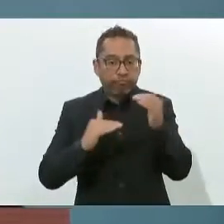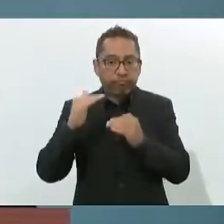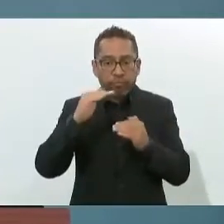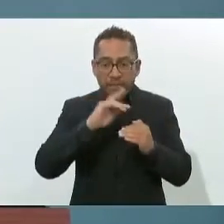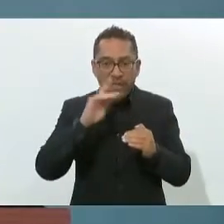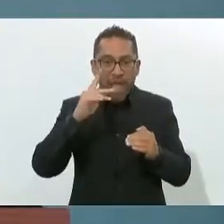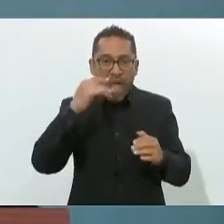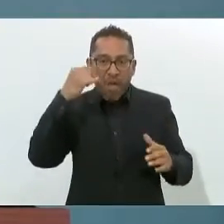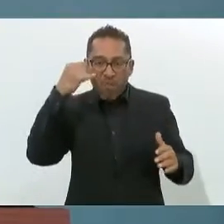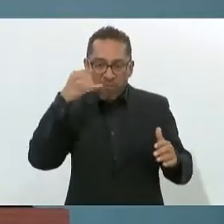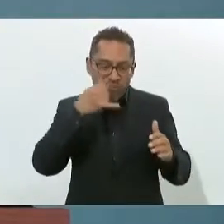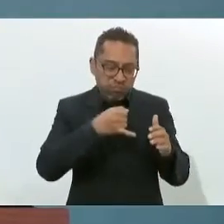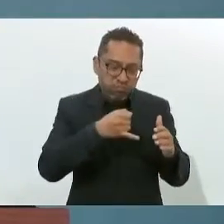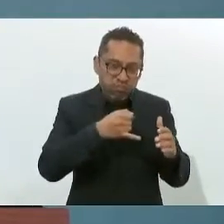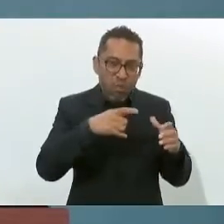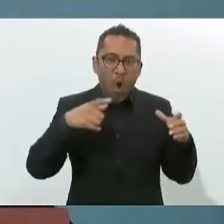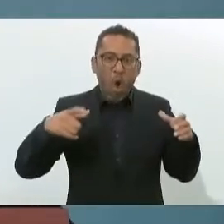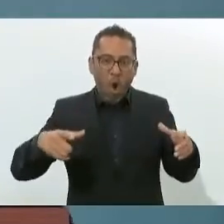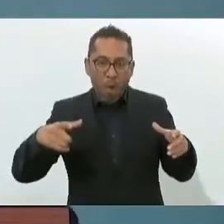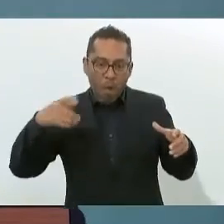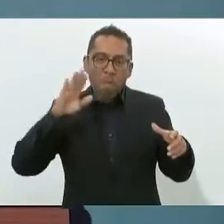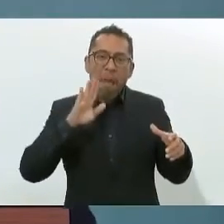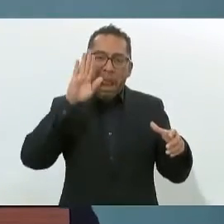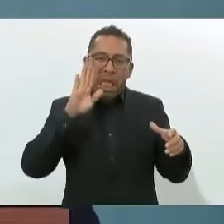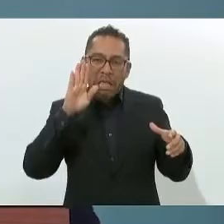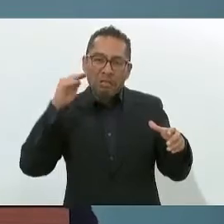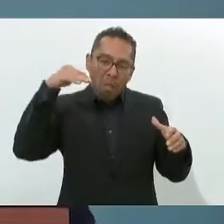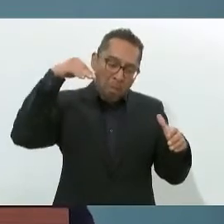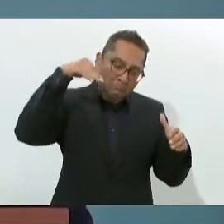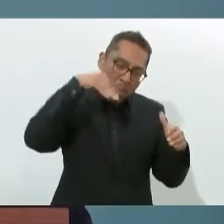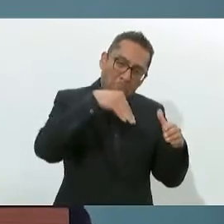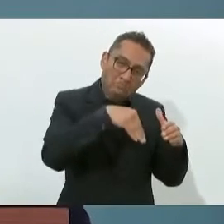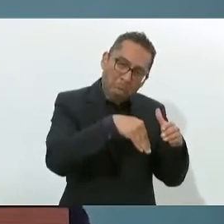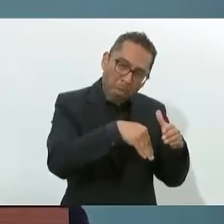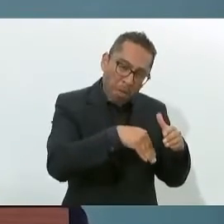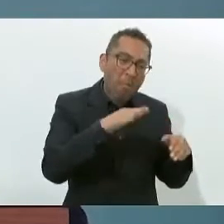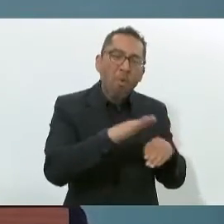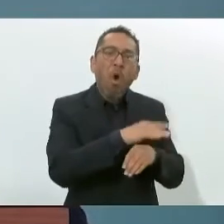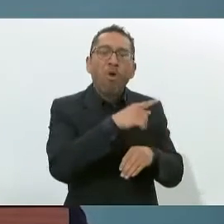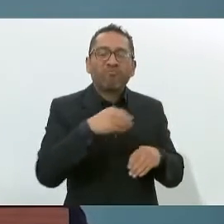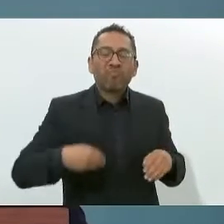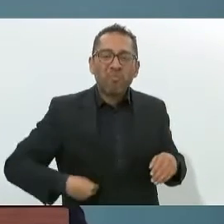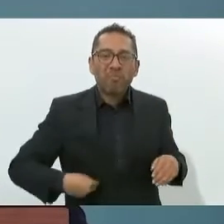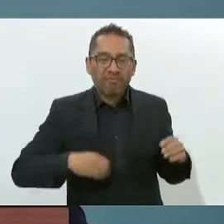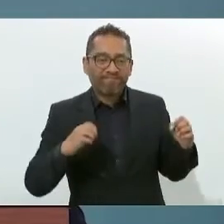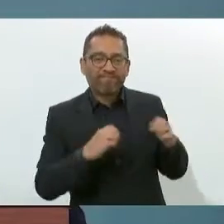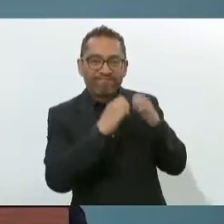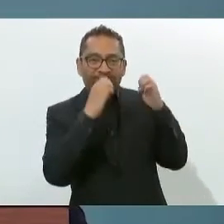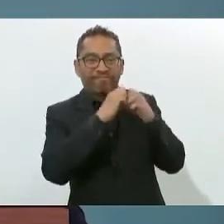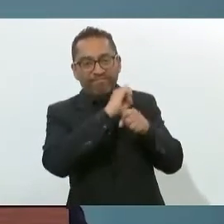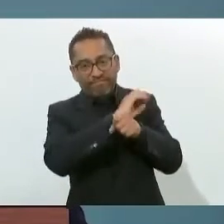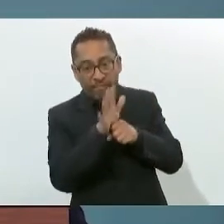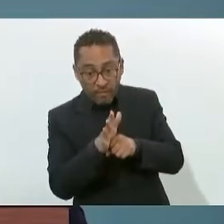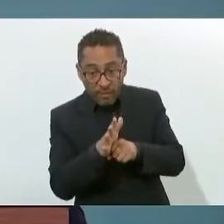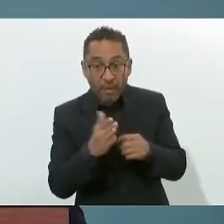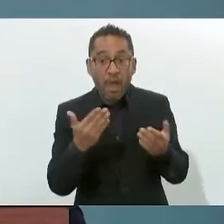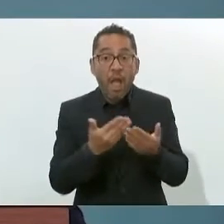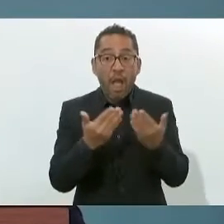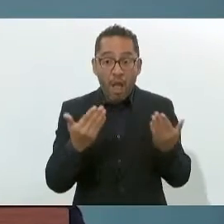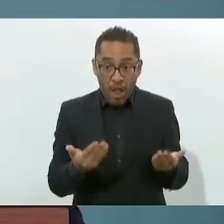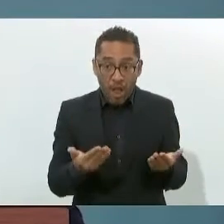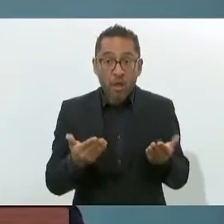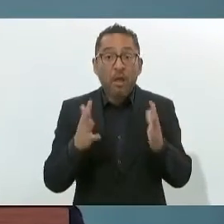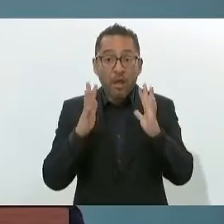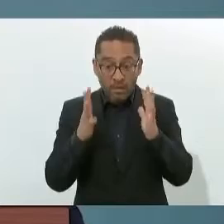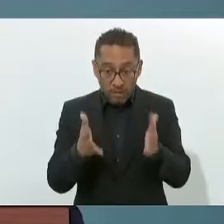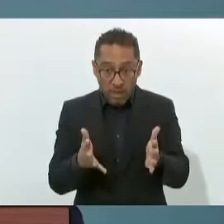hoyo en que caímos por la pandemia. Ya vamos